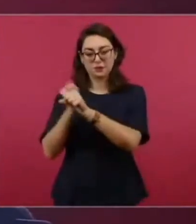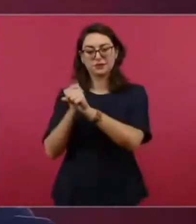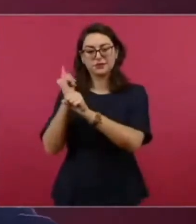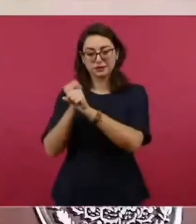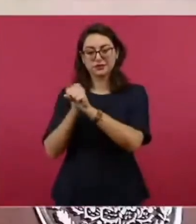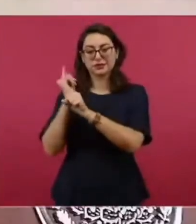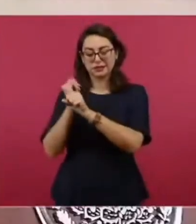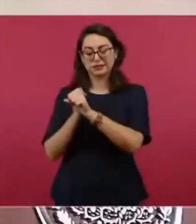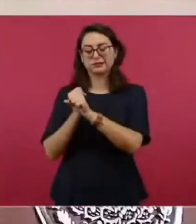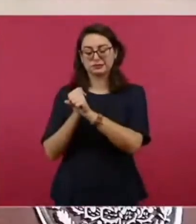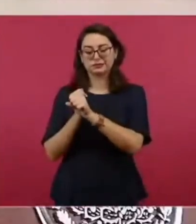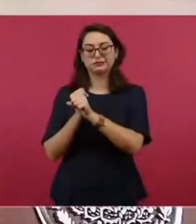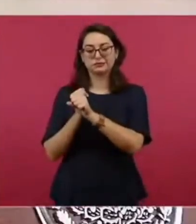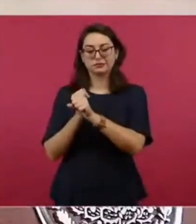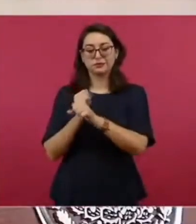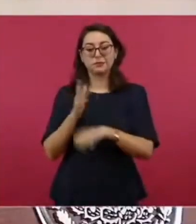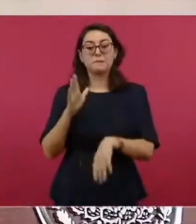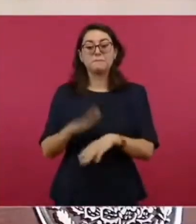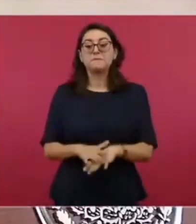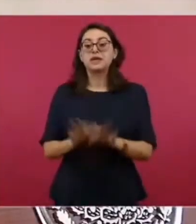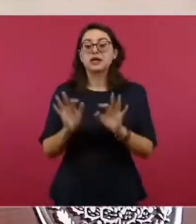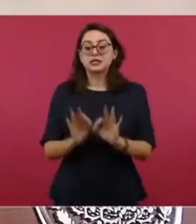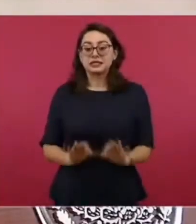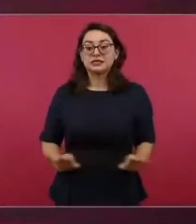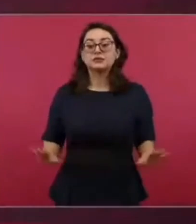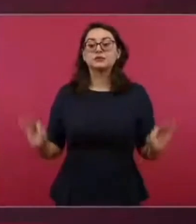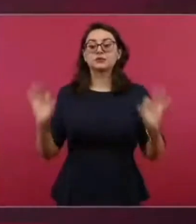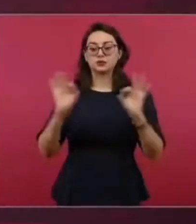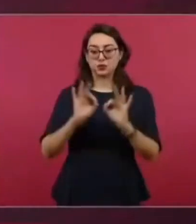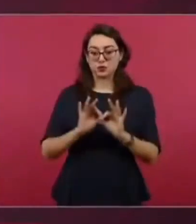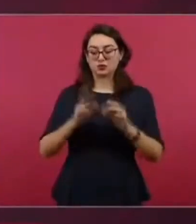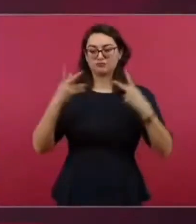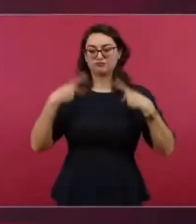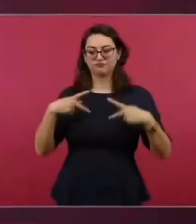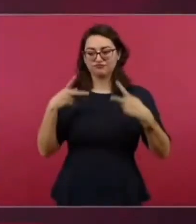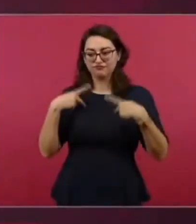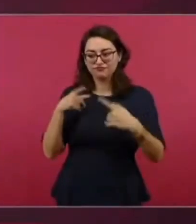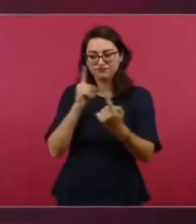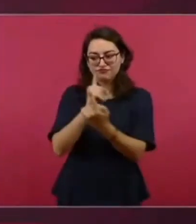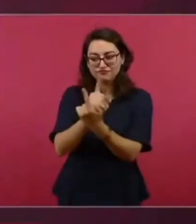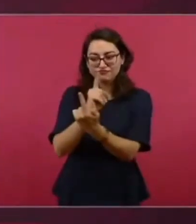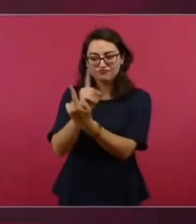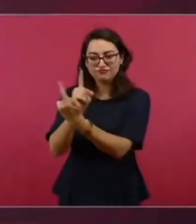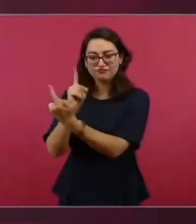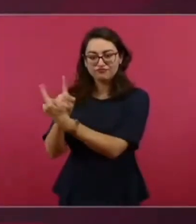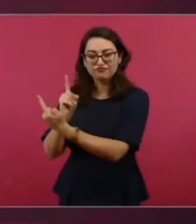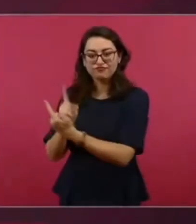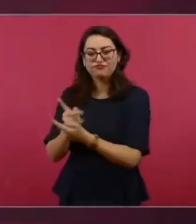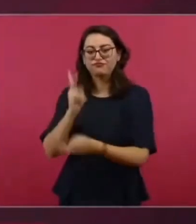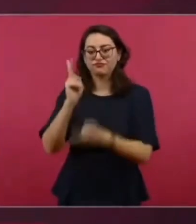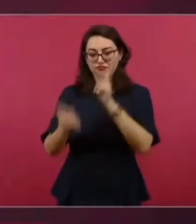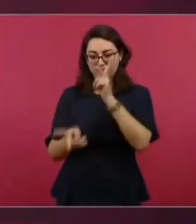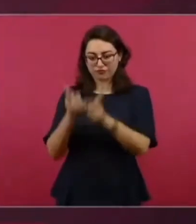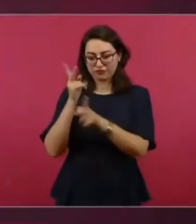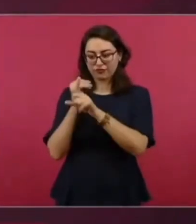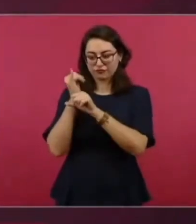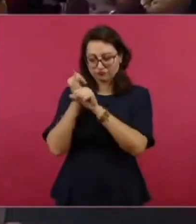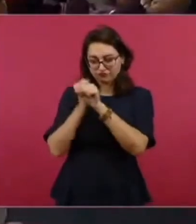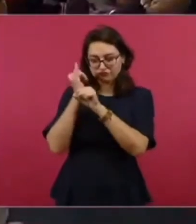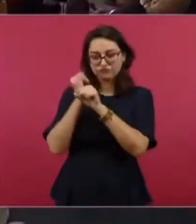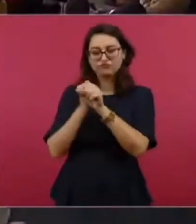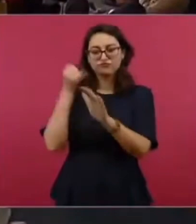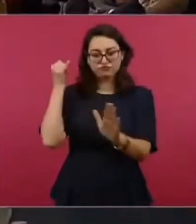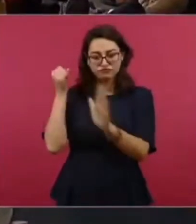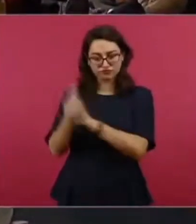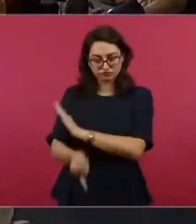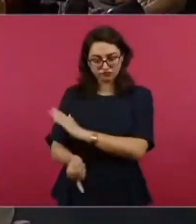lo más importante es ir con la gente y vamos a hacer la investigación